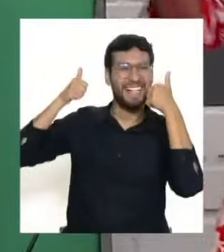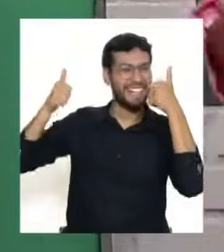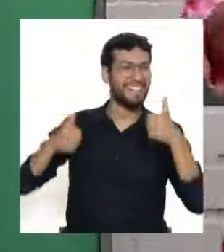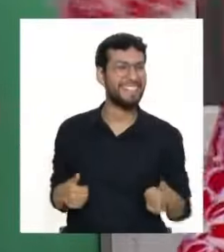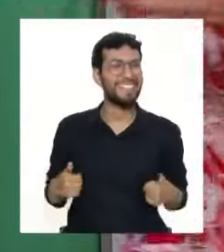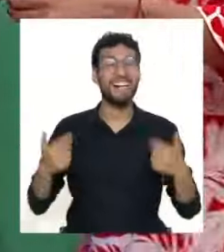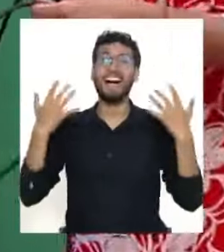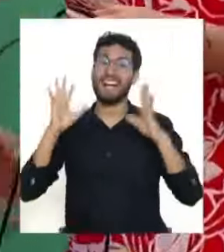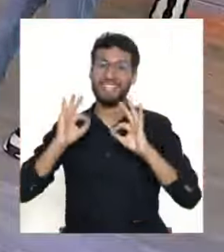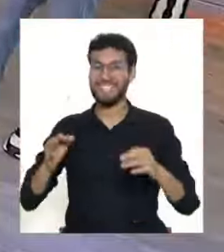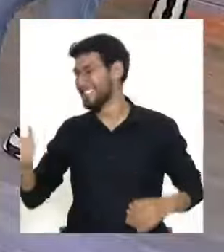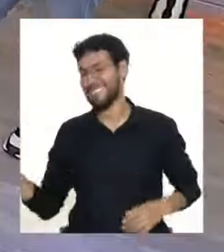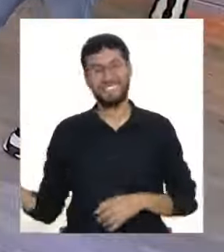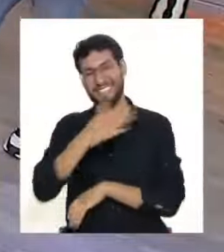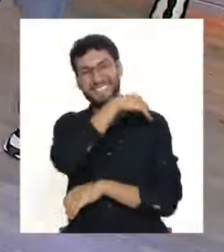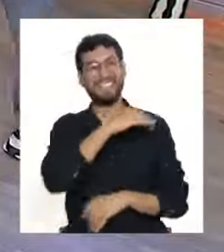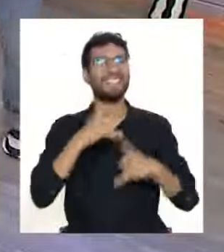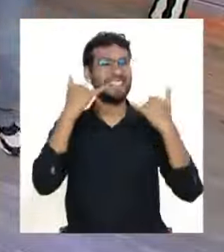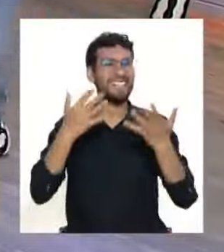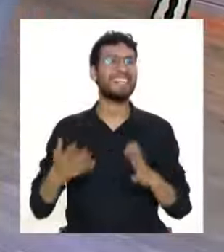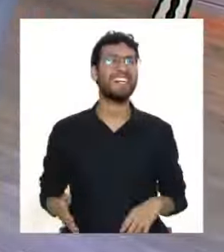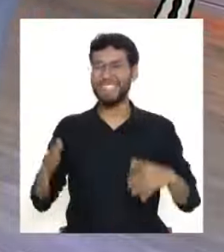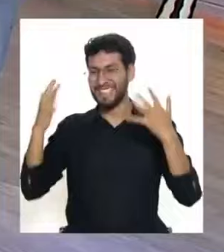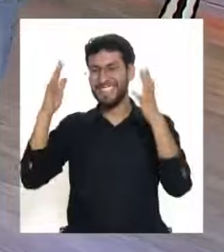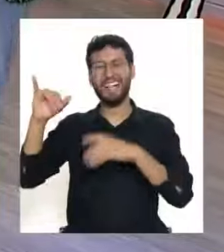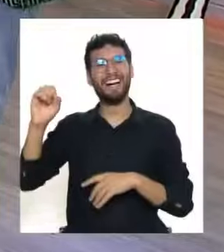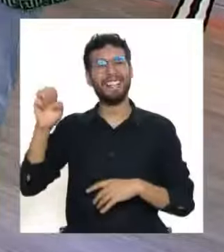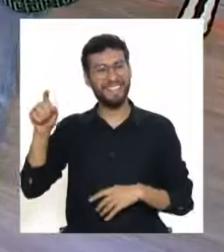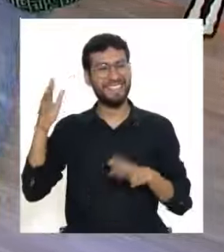Muy bien, ya. Ahora retírate. Un aplauso para José.